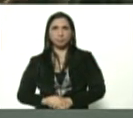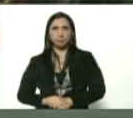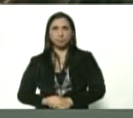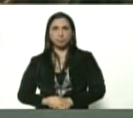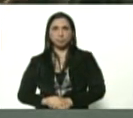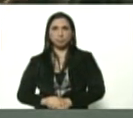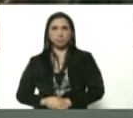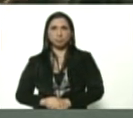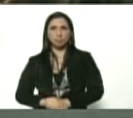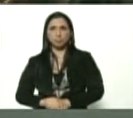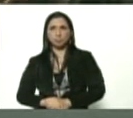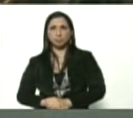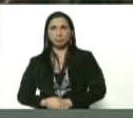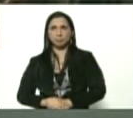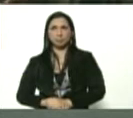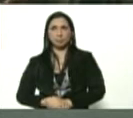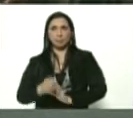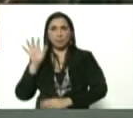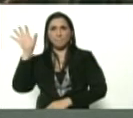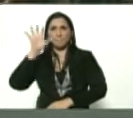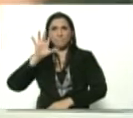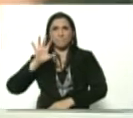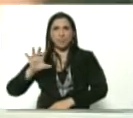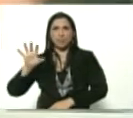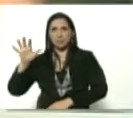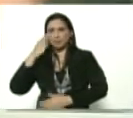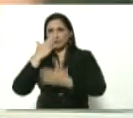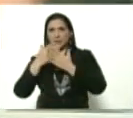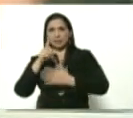en los Países Bajos y ante La Haya,